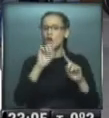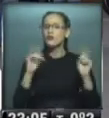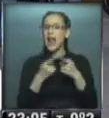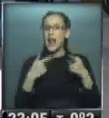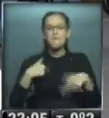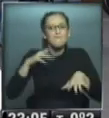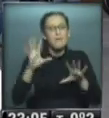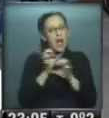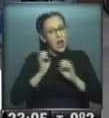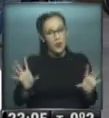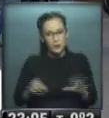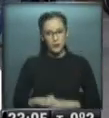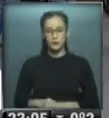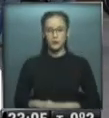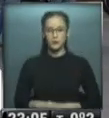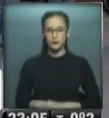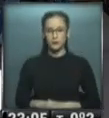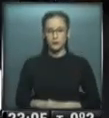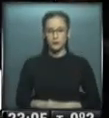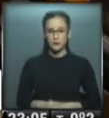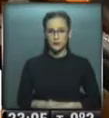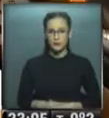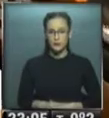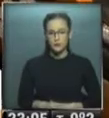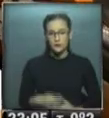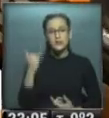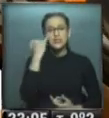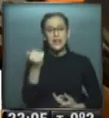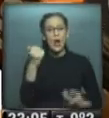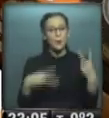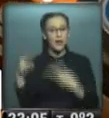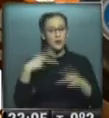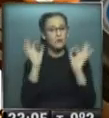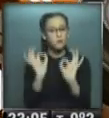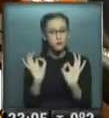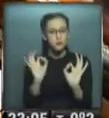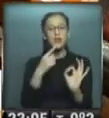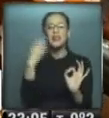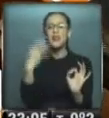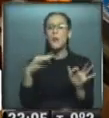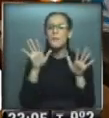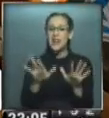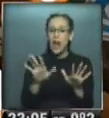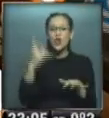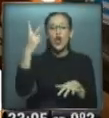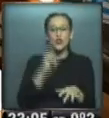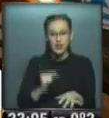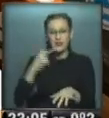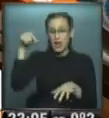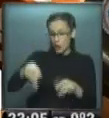estado reservado. Bueno, ya lo operaron y dicen que tenemos que esperar 48 horas para que evolucione. Dicen que está